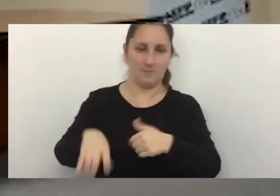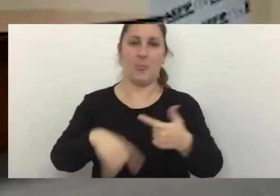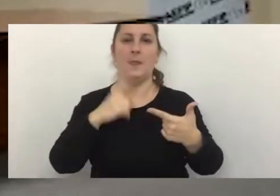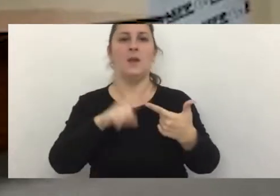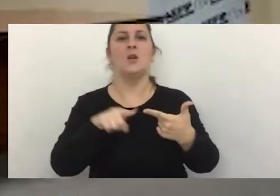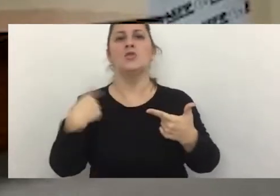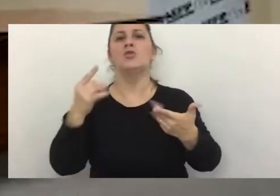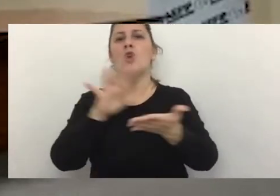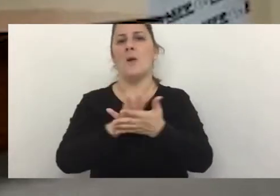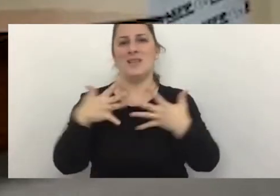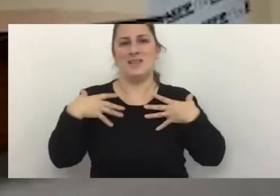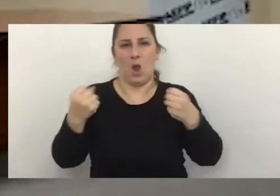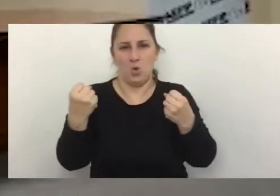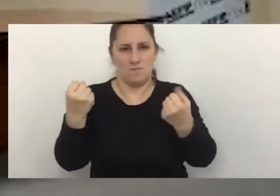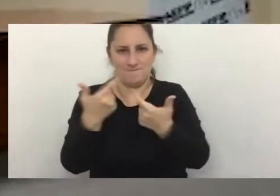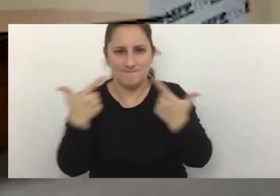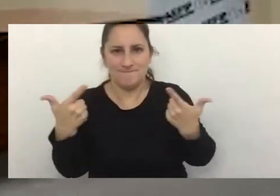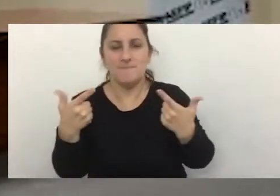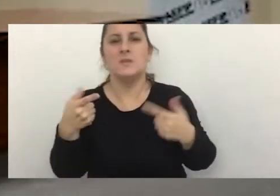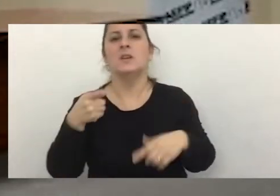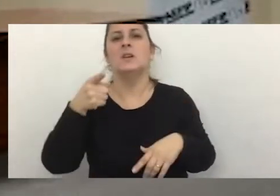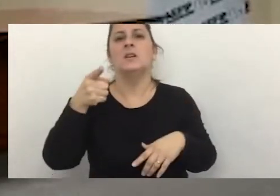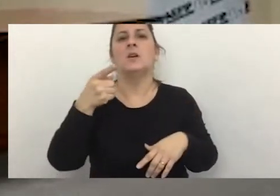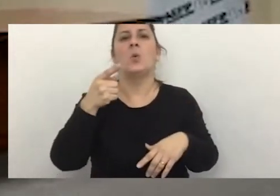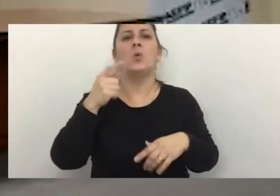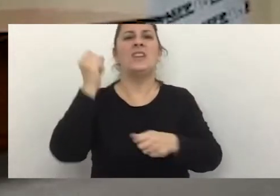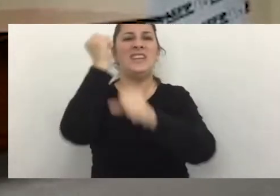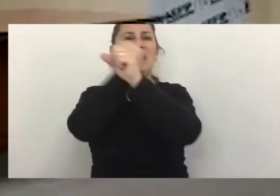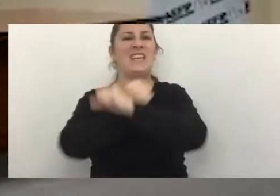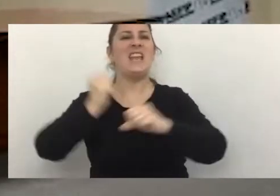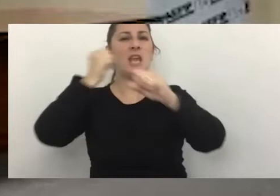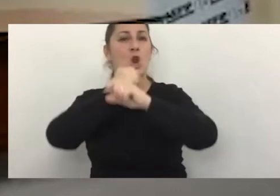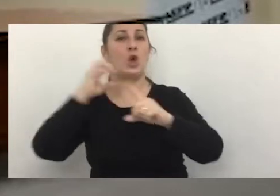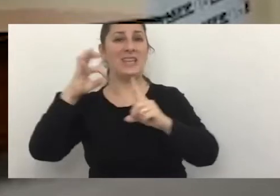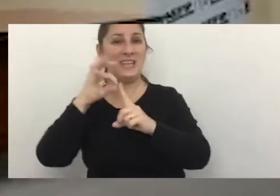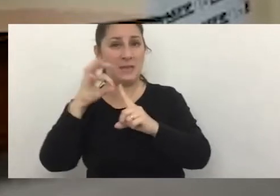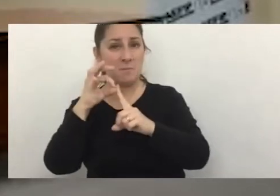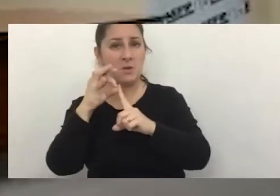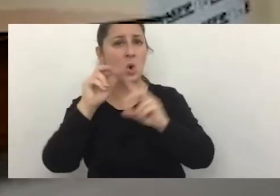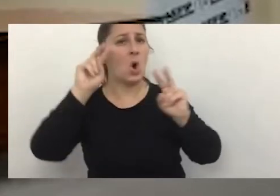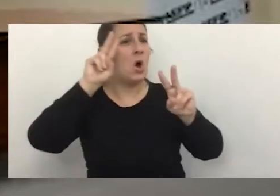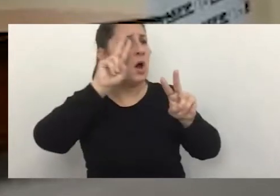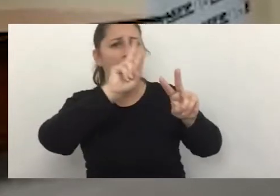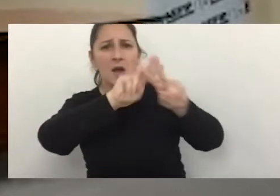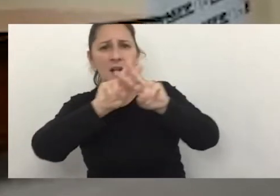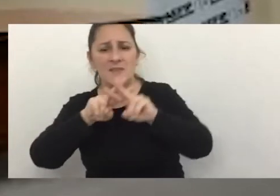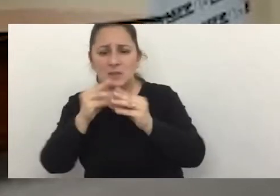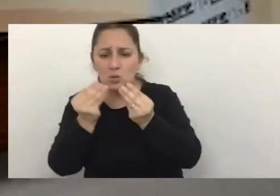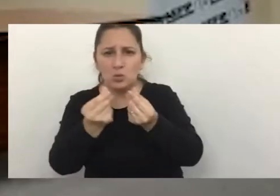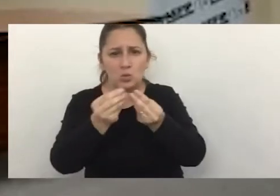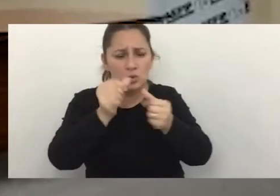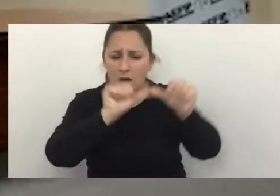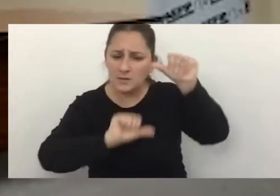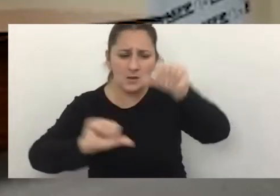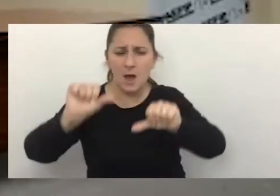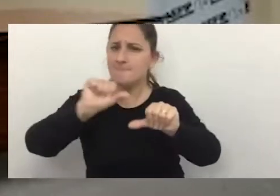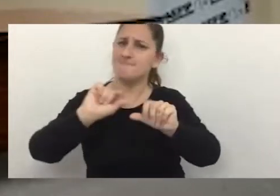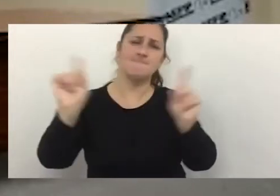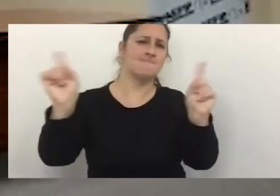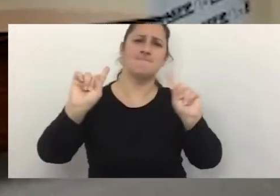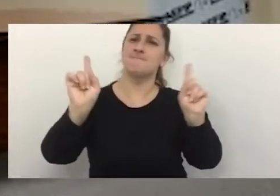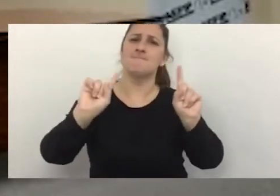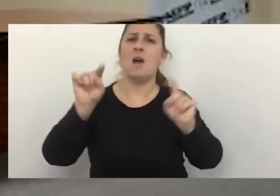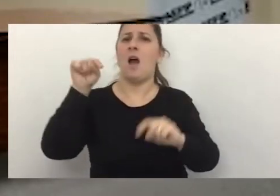insalubridad. Traen a un ingeniero químico, revisa las sustancias que estaban operando allí y dice, acá